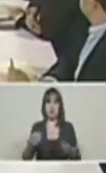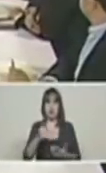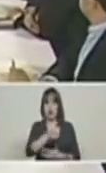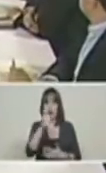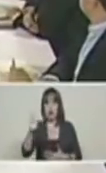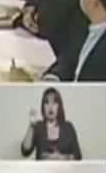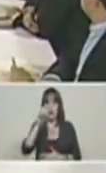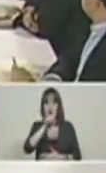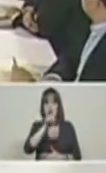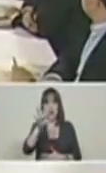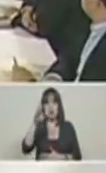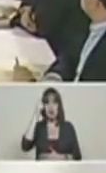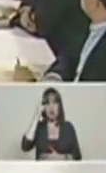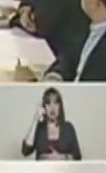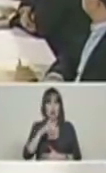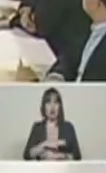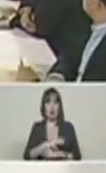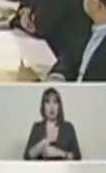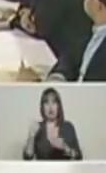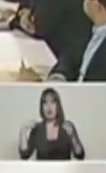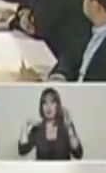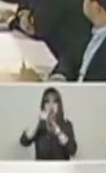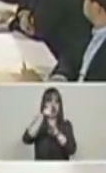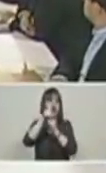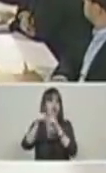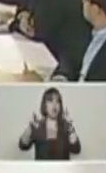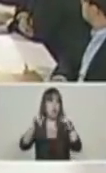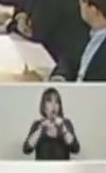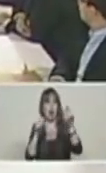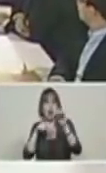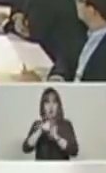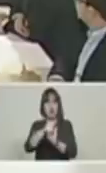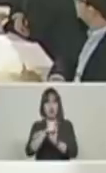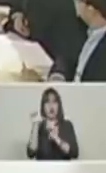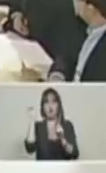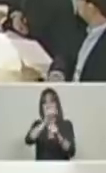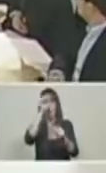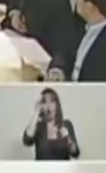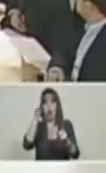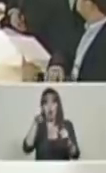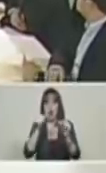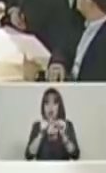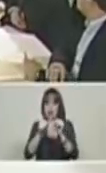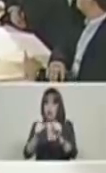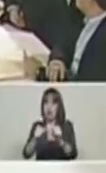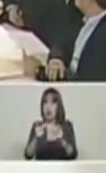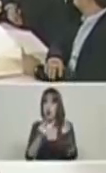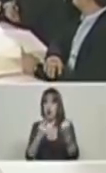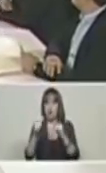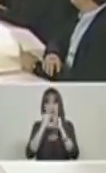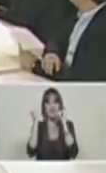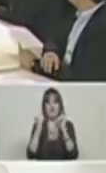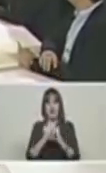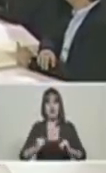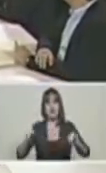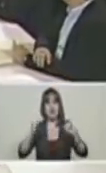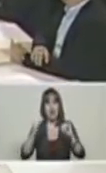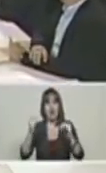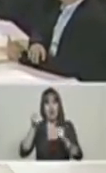Juego ganado, pues. Goleada, ganamos por goleada. El juego de la estabilidad económica y de la felicidad del pueblo.